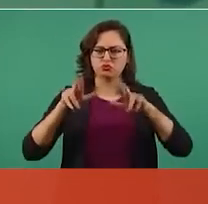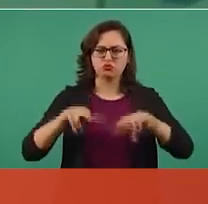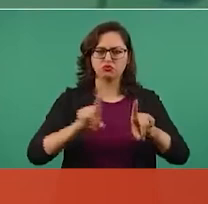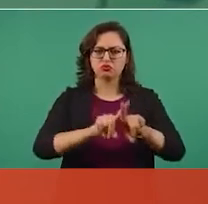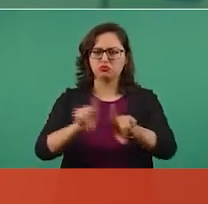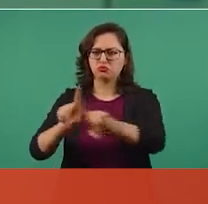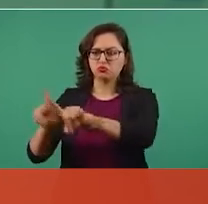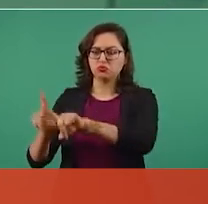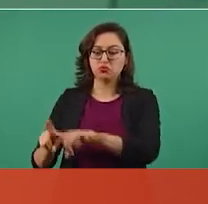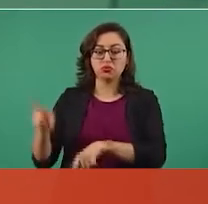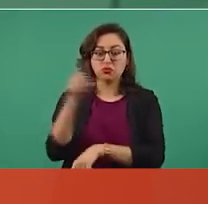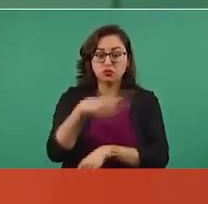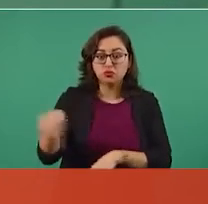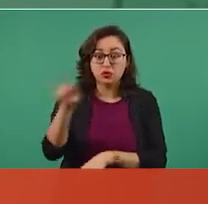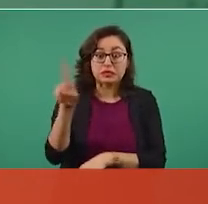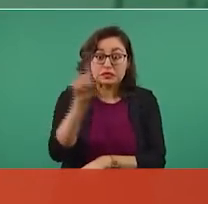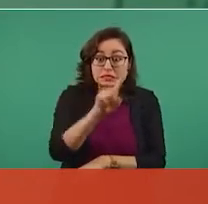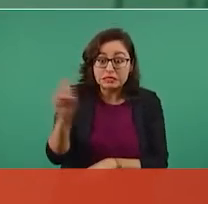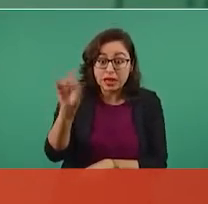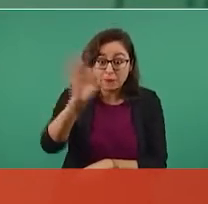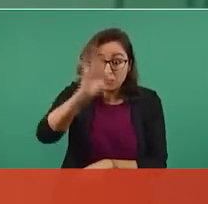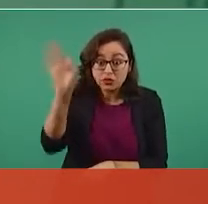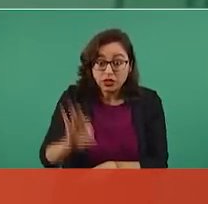no son mayoría absoluta,